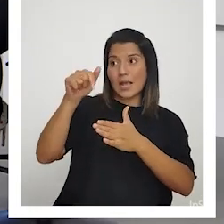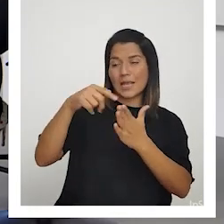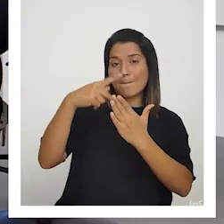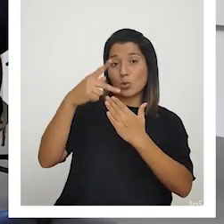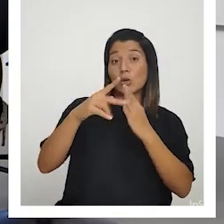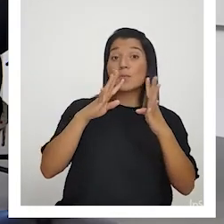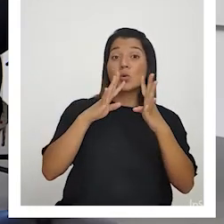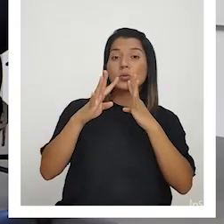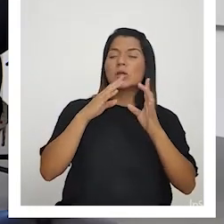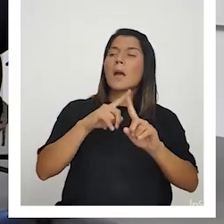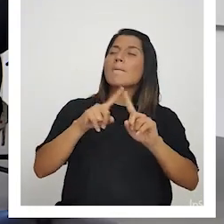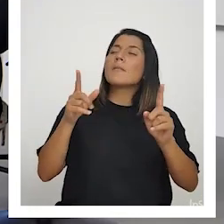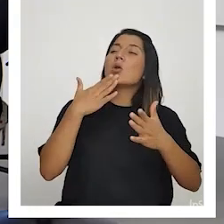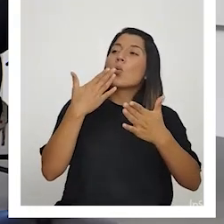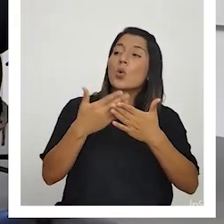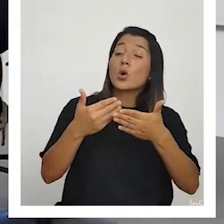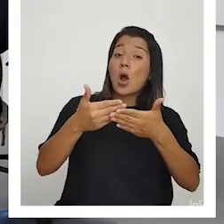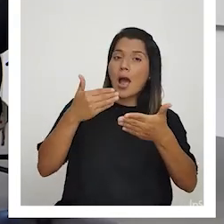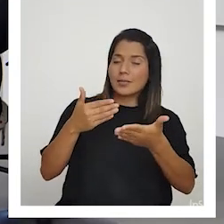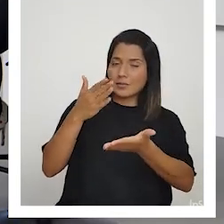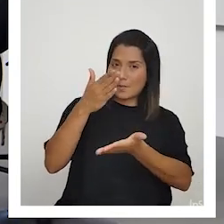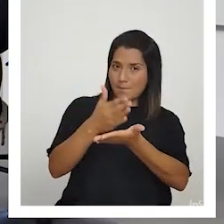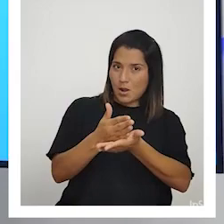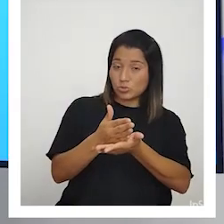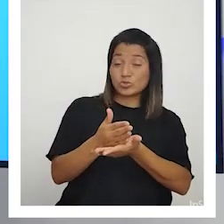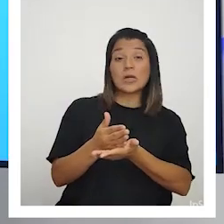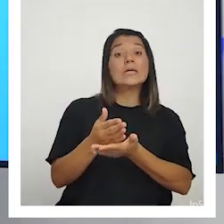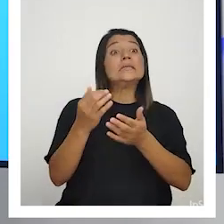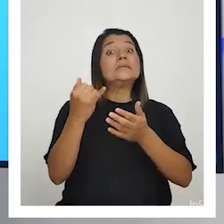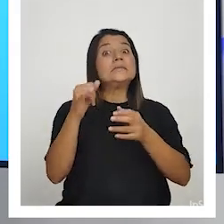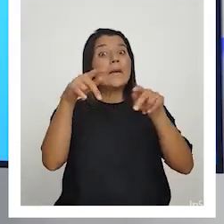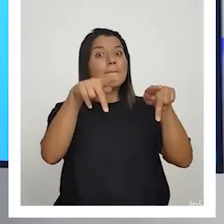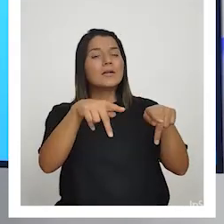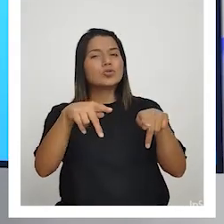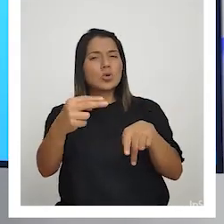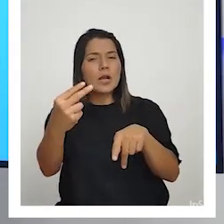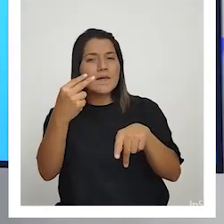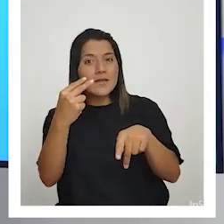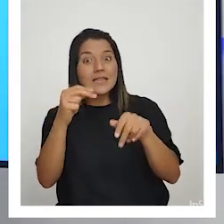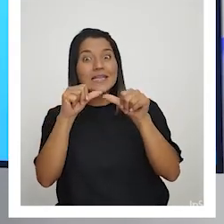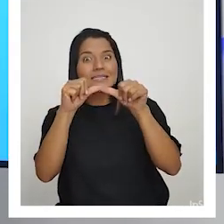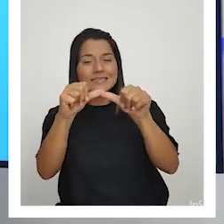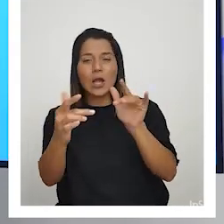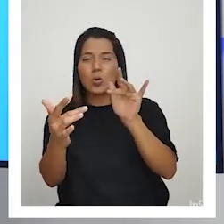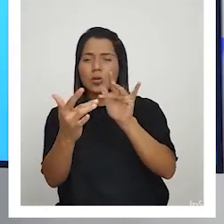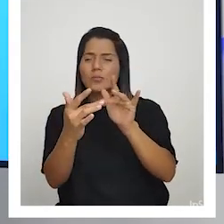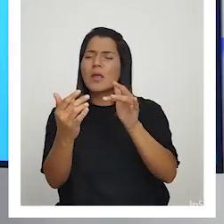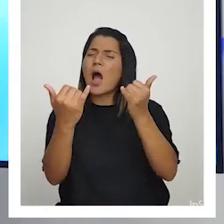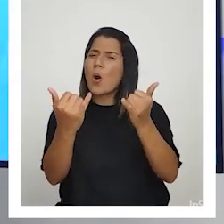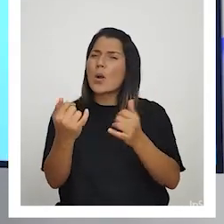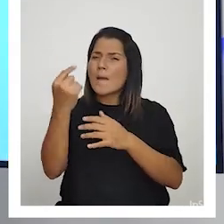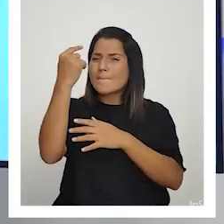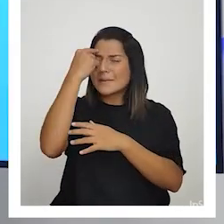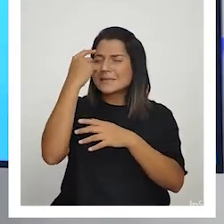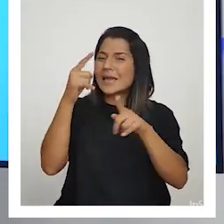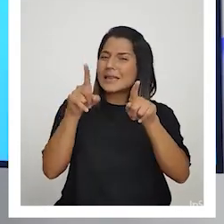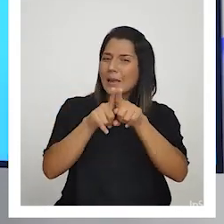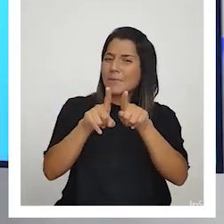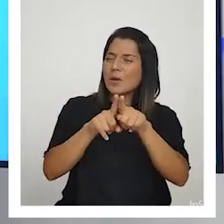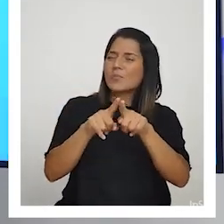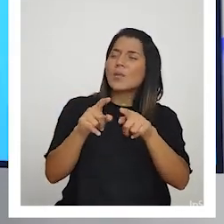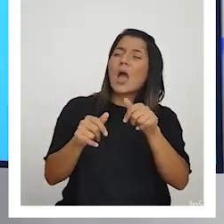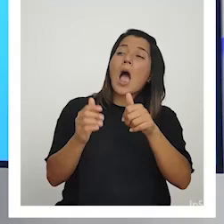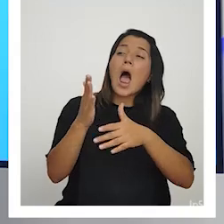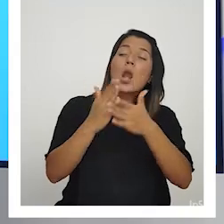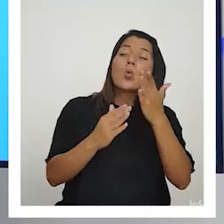de la pausa, para que quienes nos están viendo se queden sintonizando, vamos a pensar también en algunas recomendaciones que tenga la gente